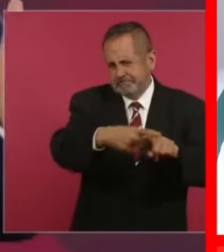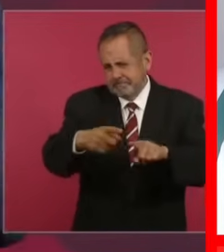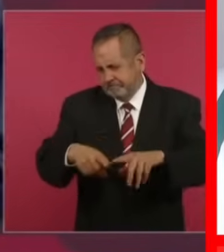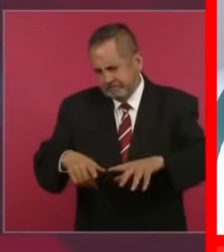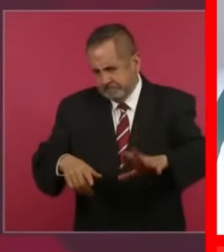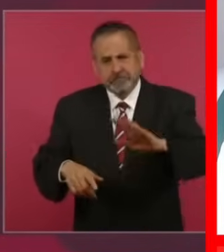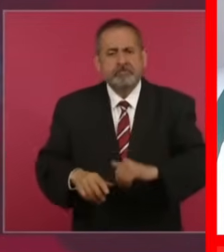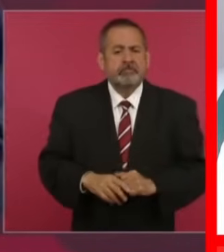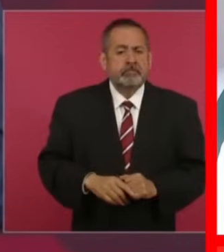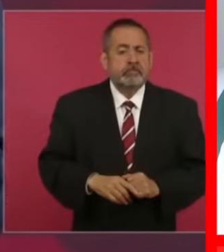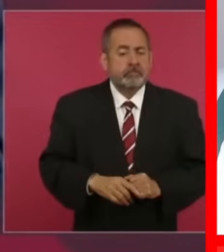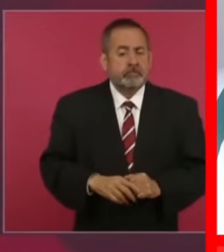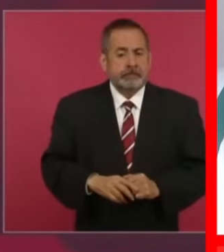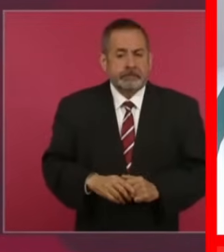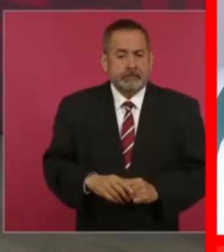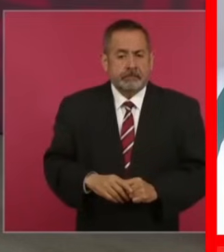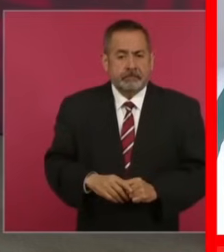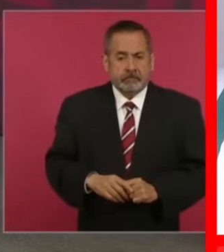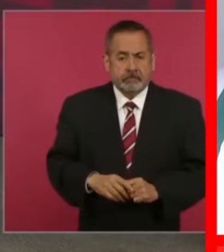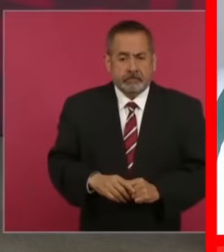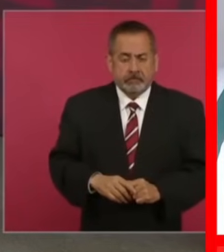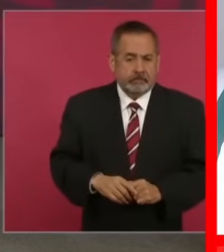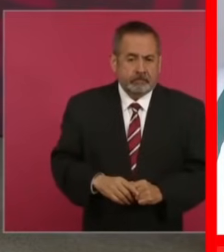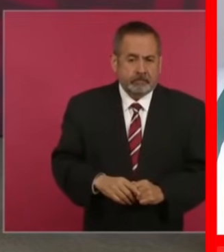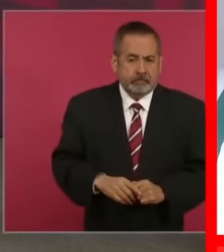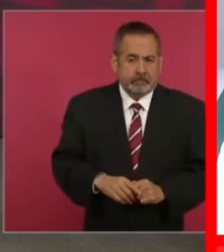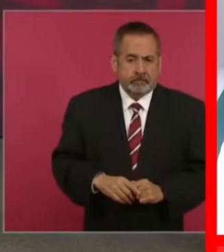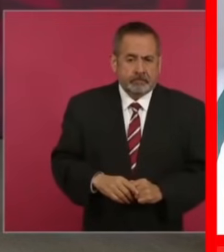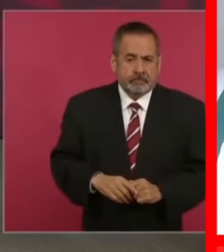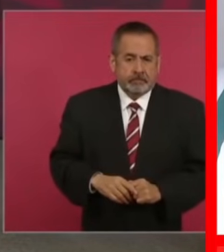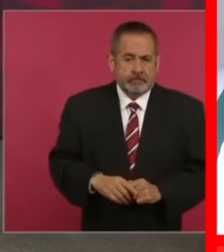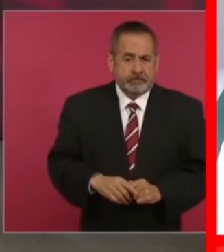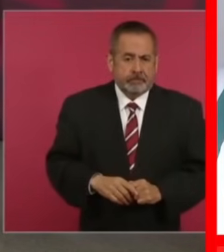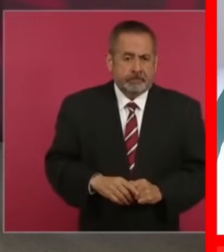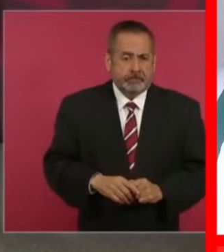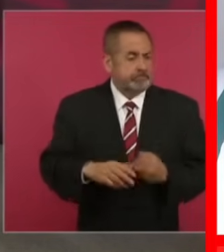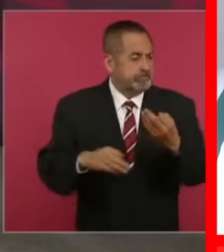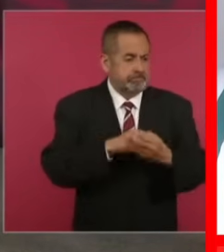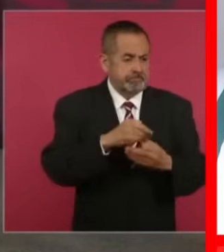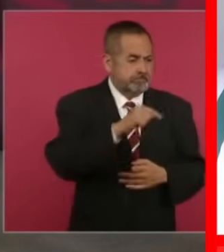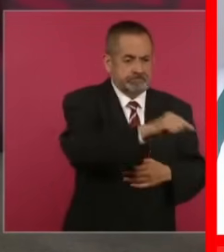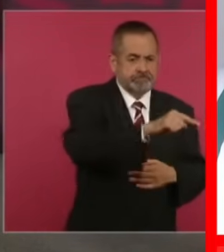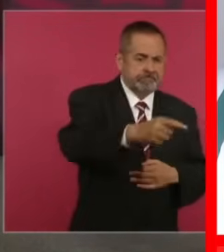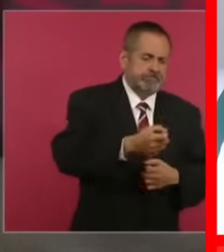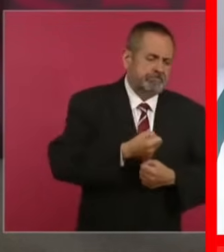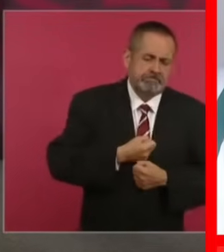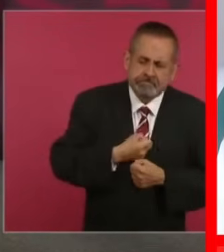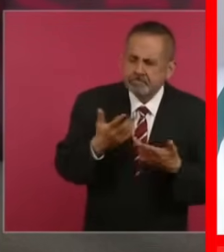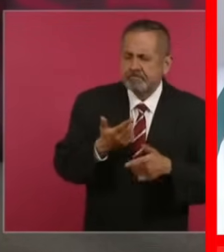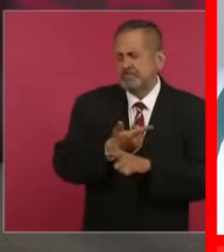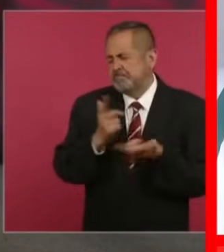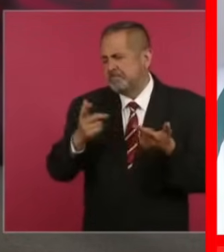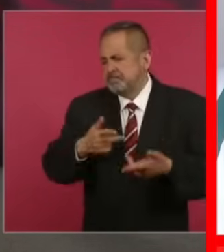y todas eh se expresaron con absoluta